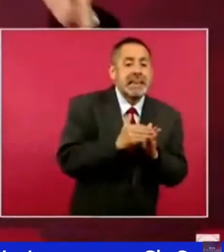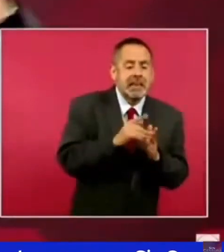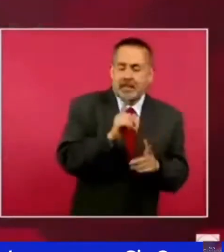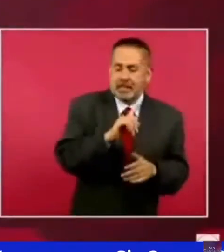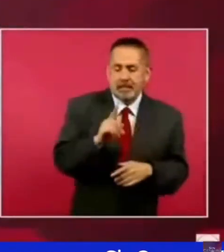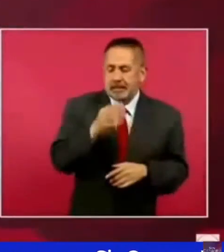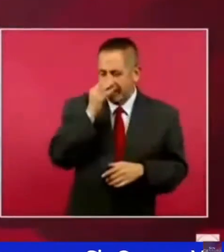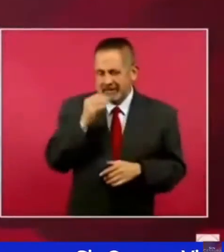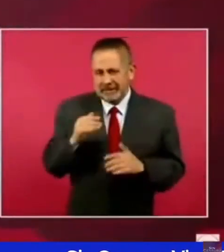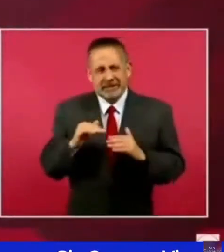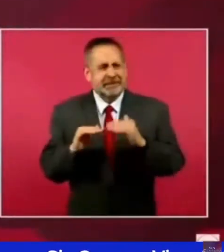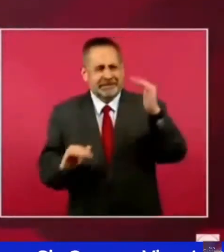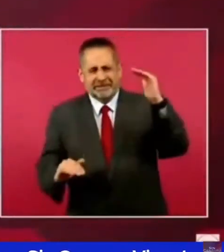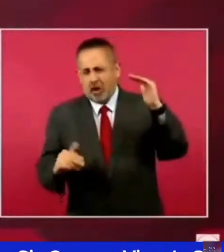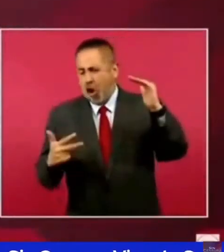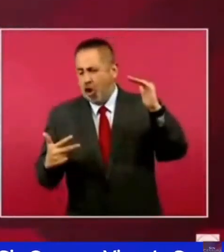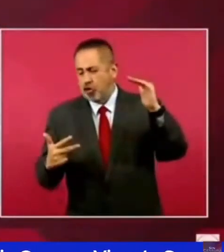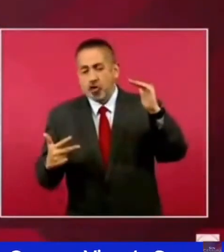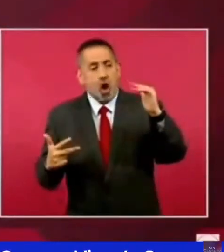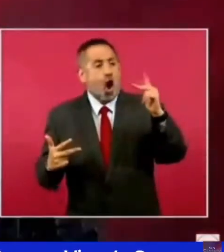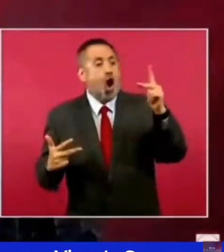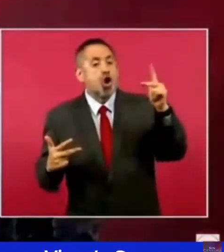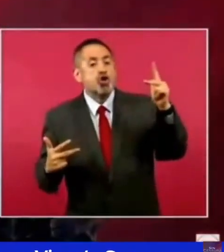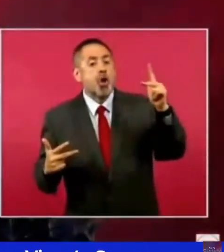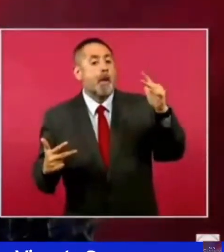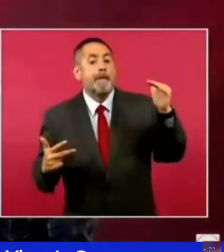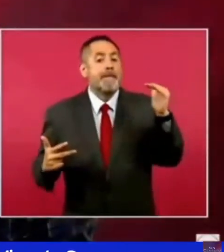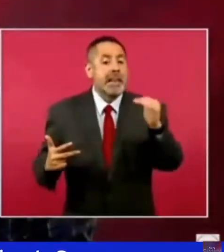¿Qué es la diferencia?